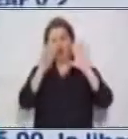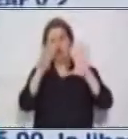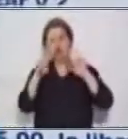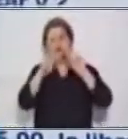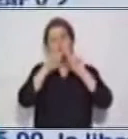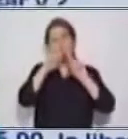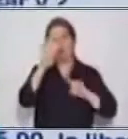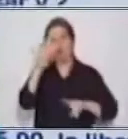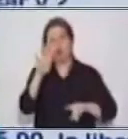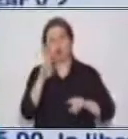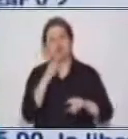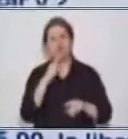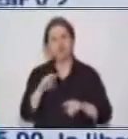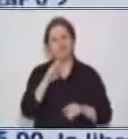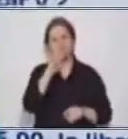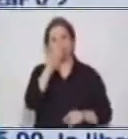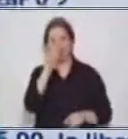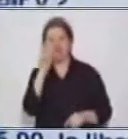8 por 4, 32. Más